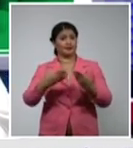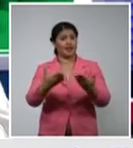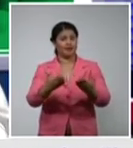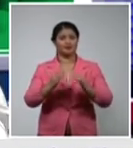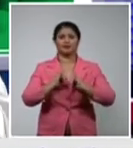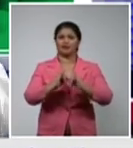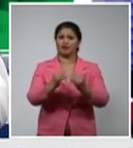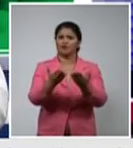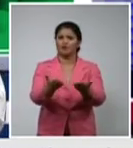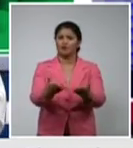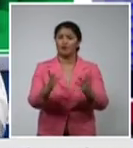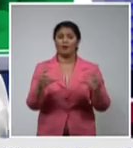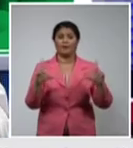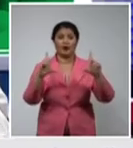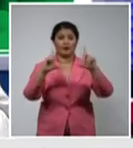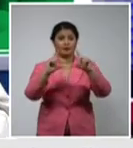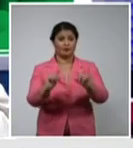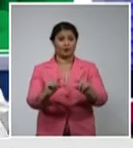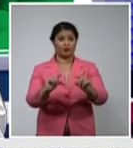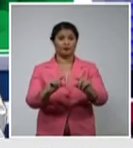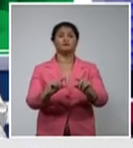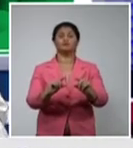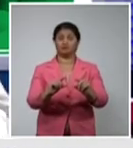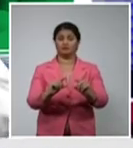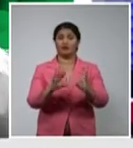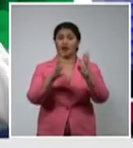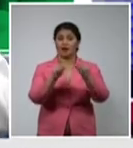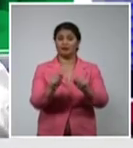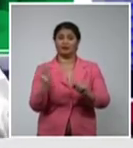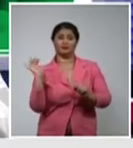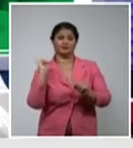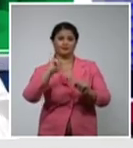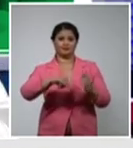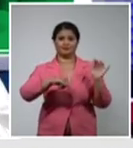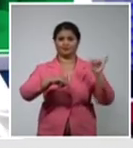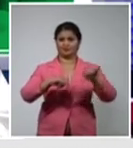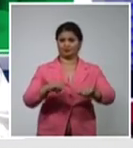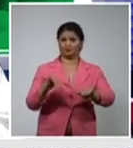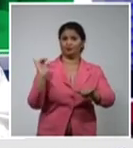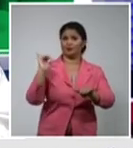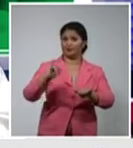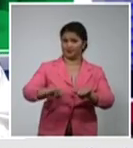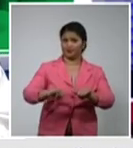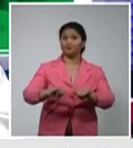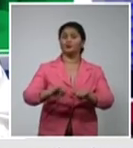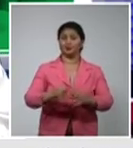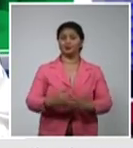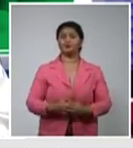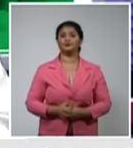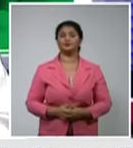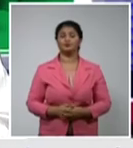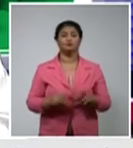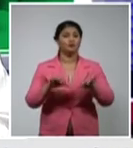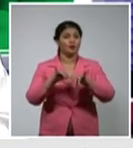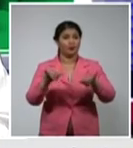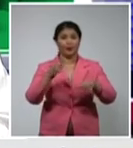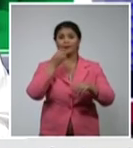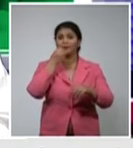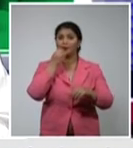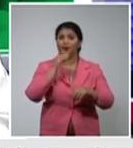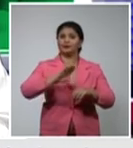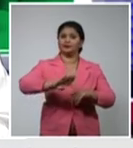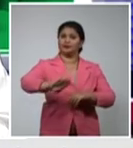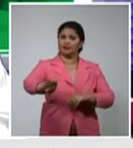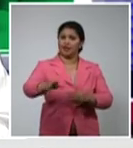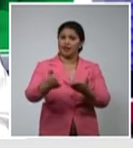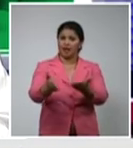disminuir el número de casos importados, incluso para poder aislarlo como se viene haciendo una vez